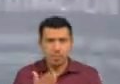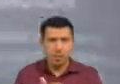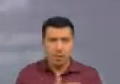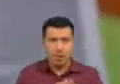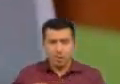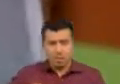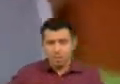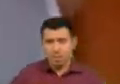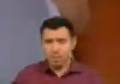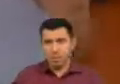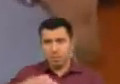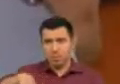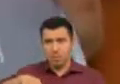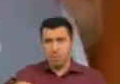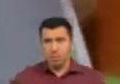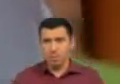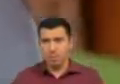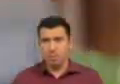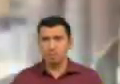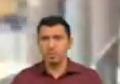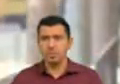marchar el próximo miércoles